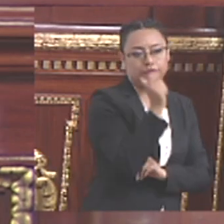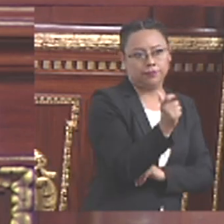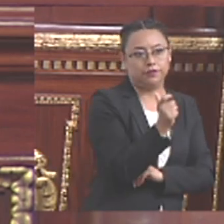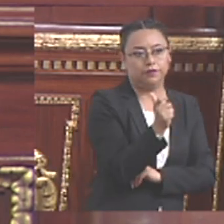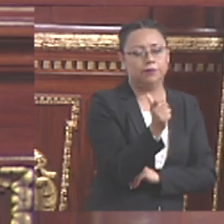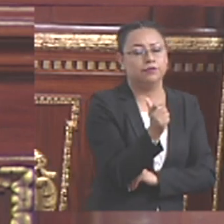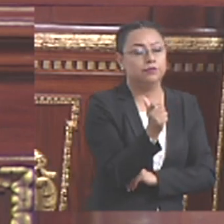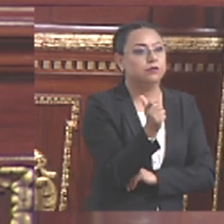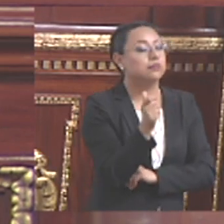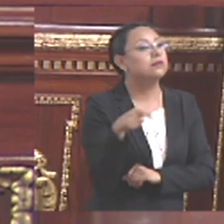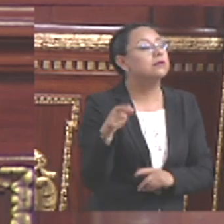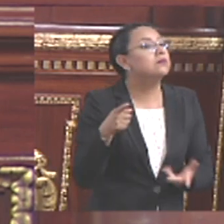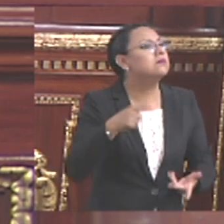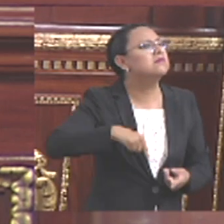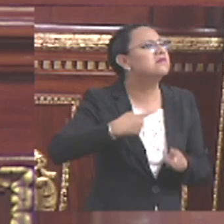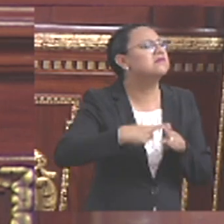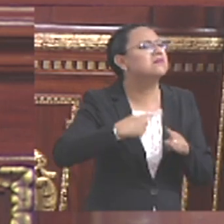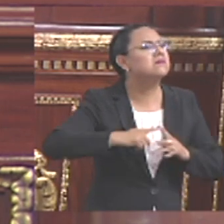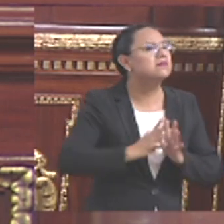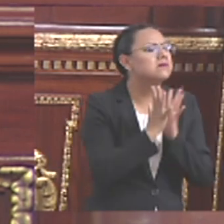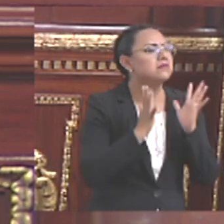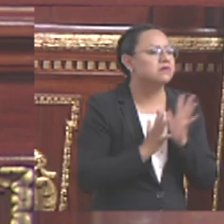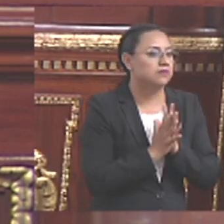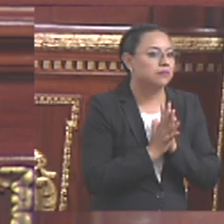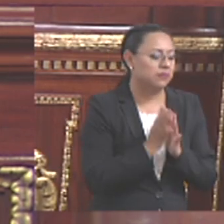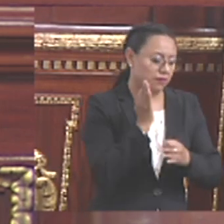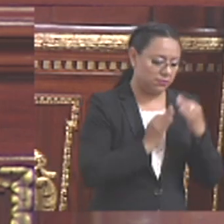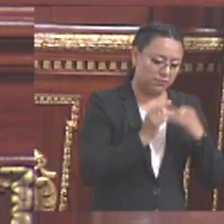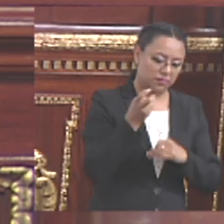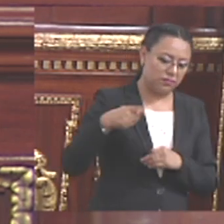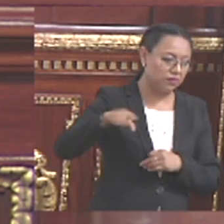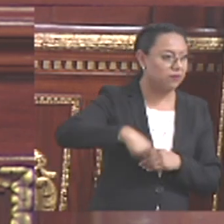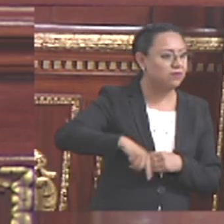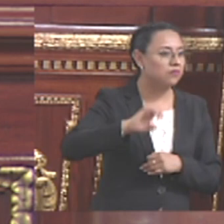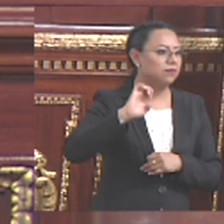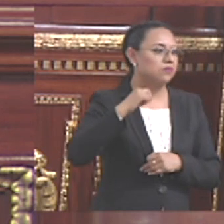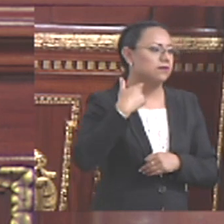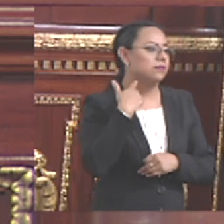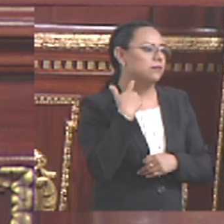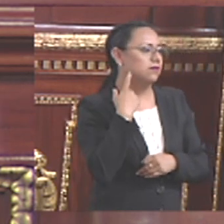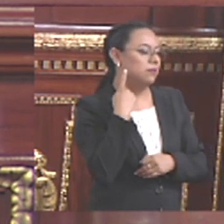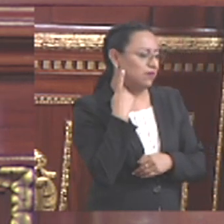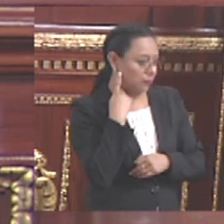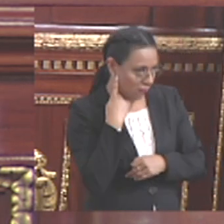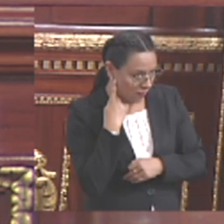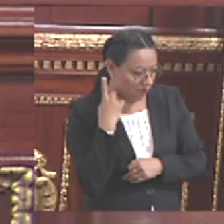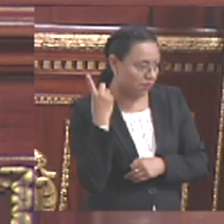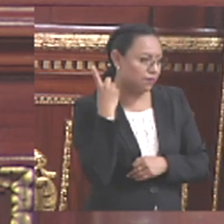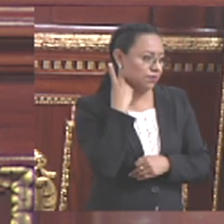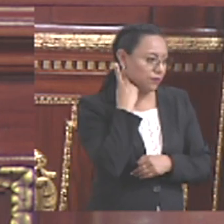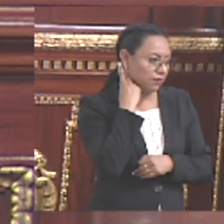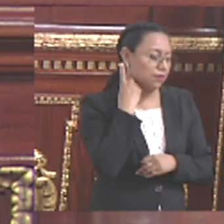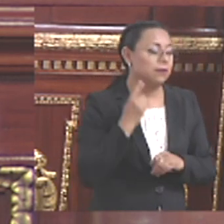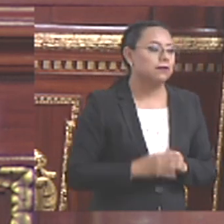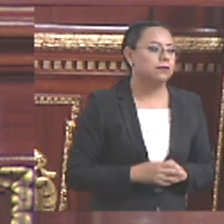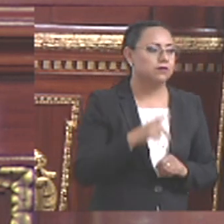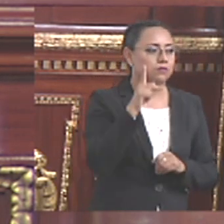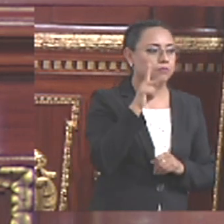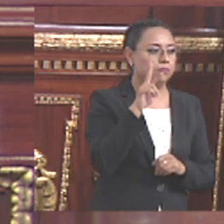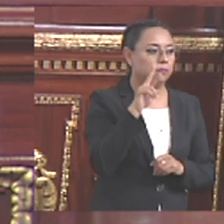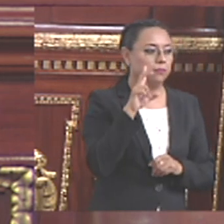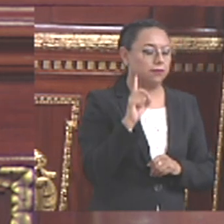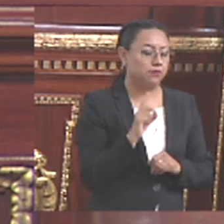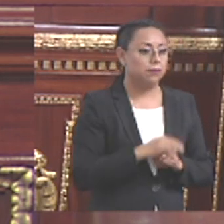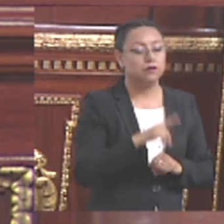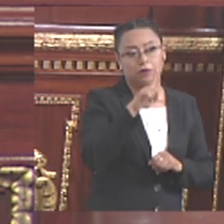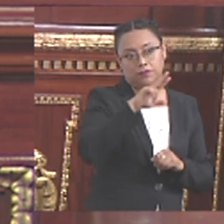estuvieron involucrados todos estos exdiputados perredistas, Leonel Luna, Mauricio Toledo, Miguel